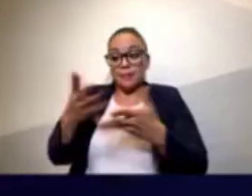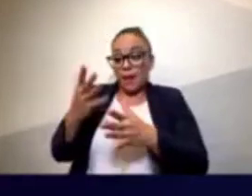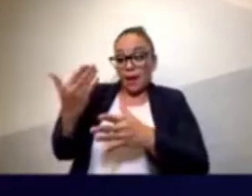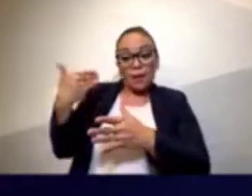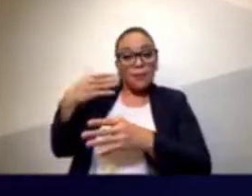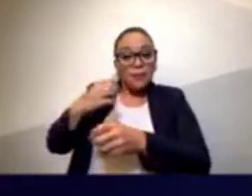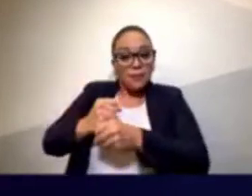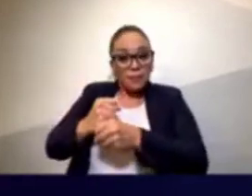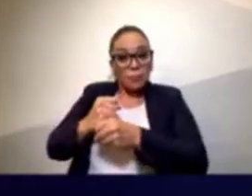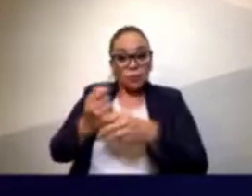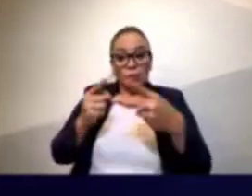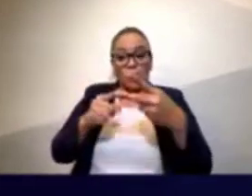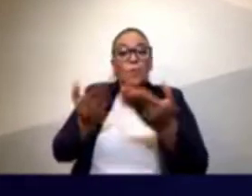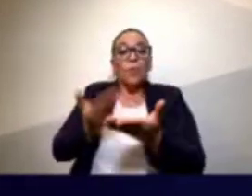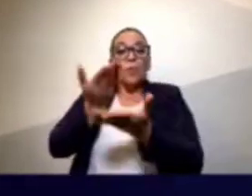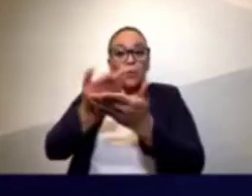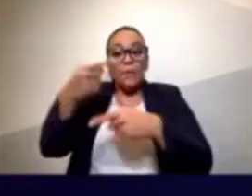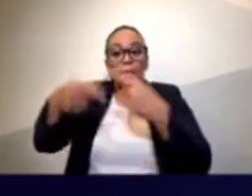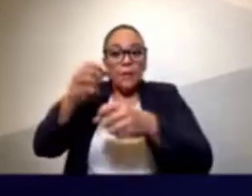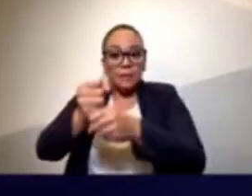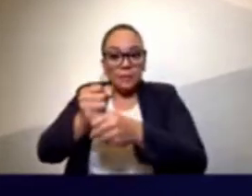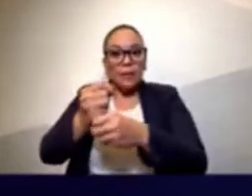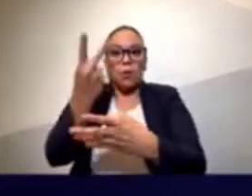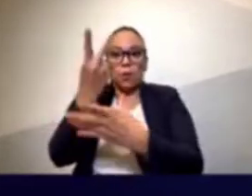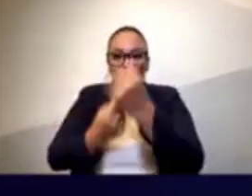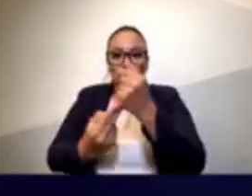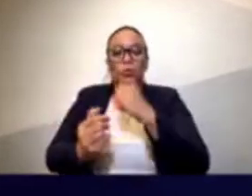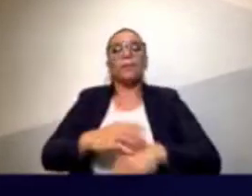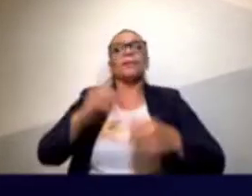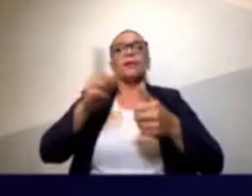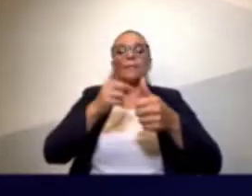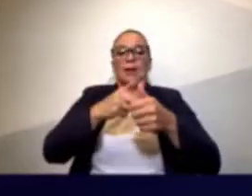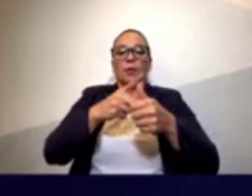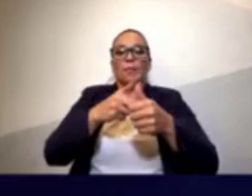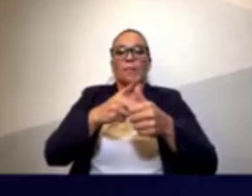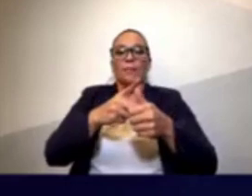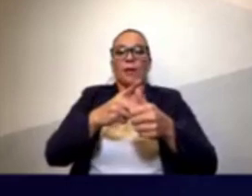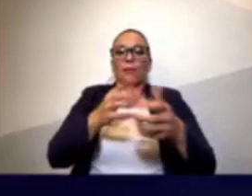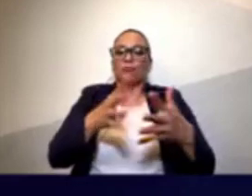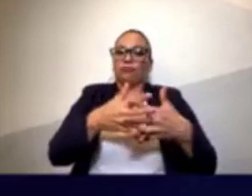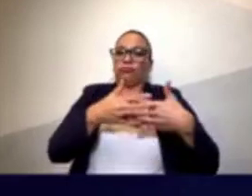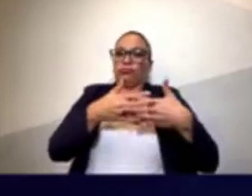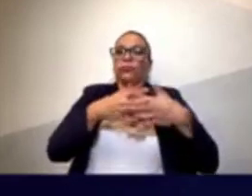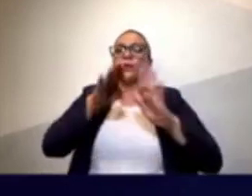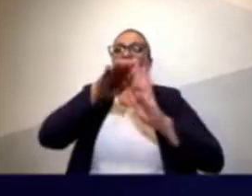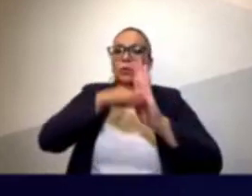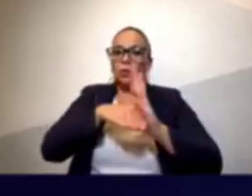hacer. El primer punto fue la contención y reducción del gasto público.